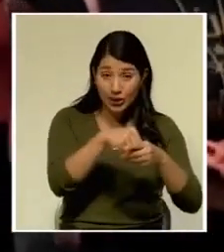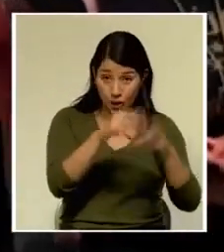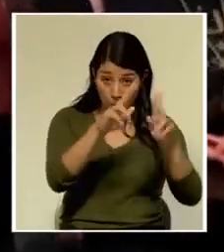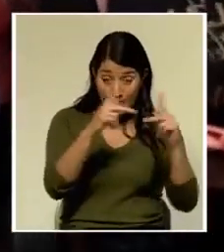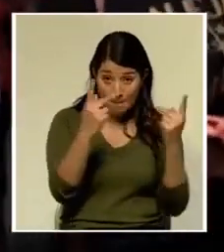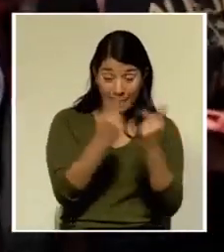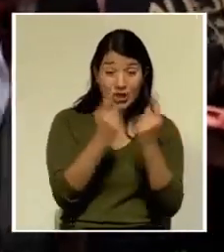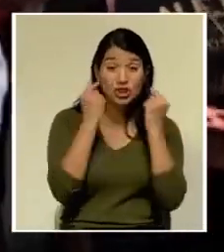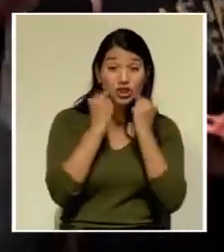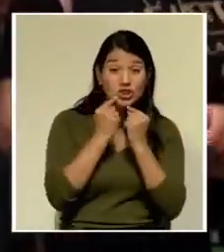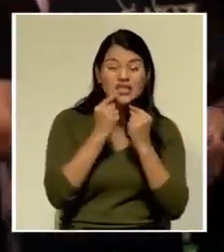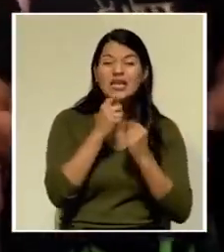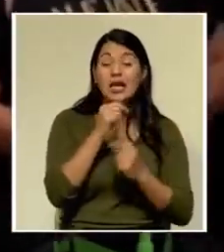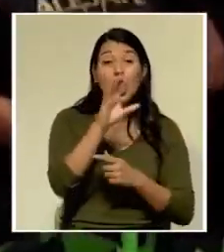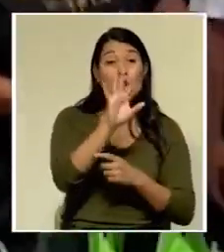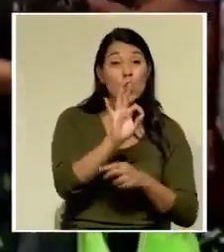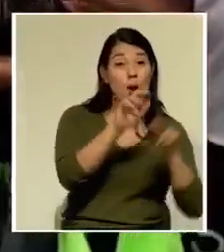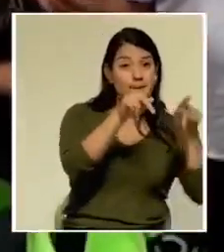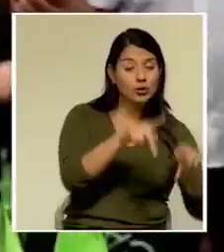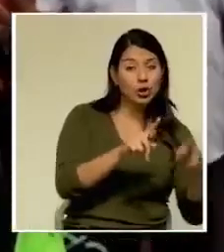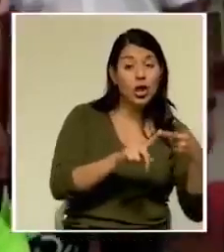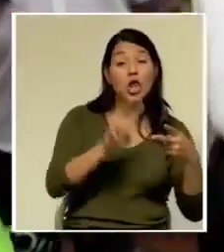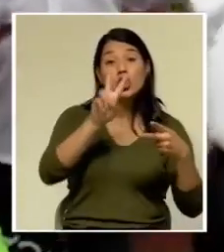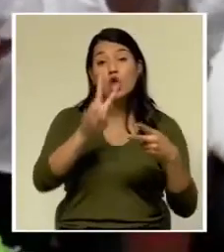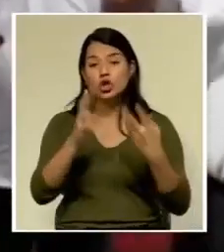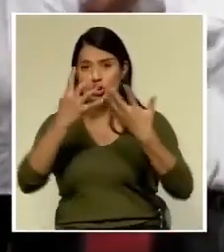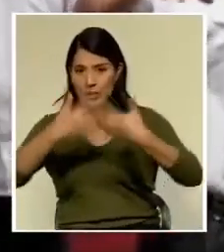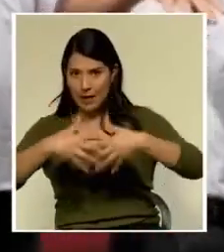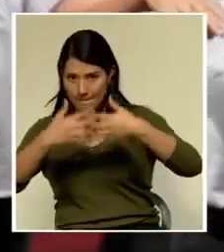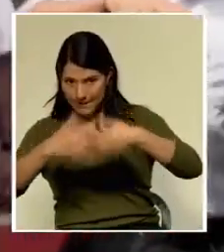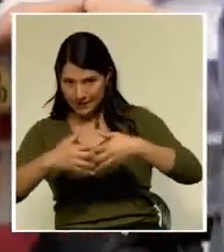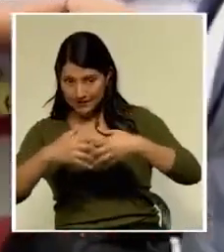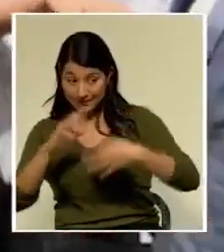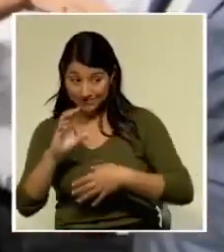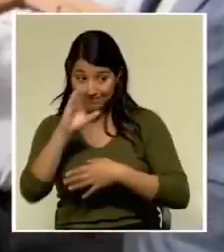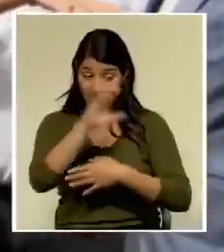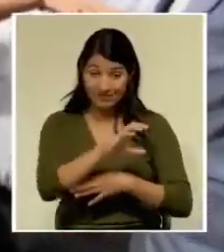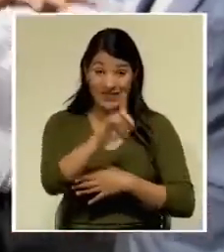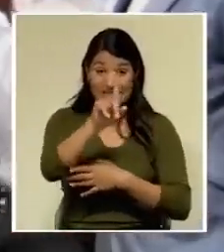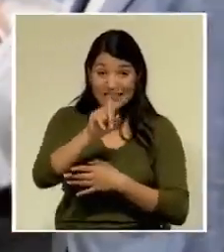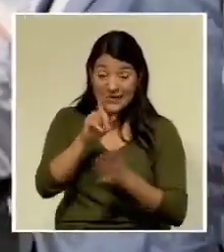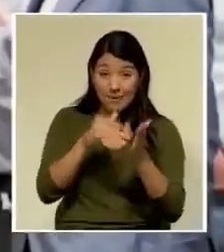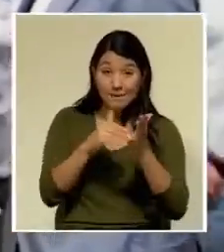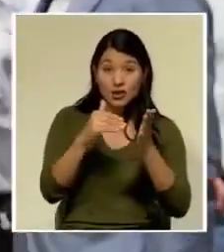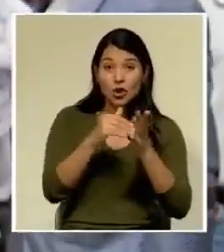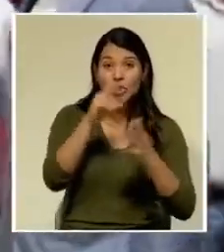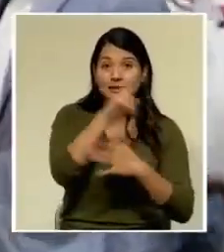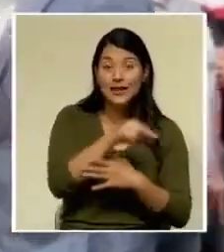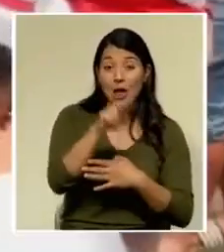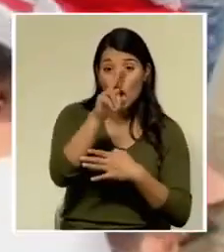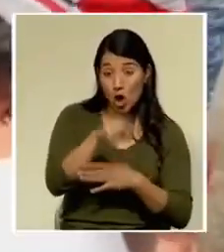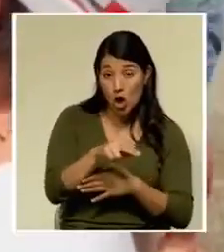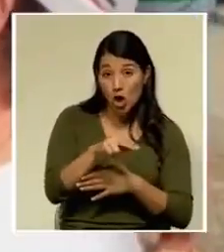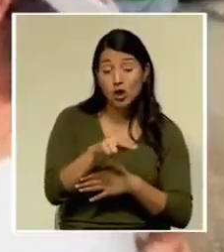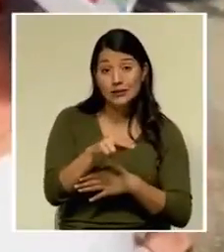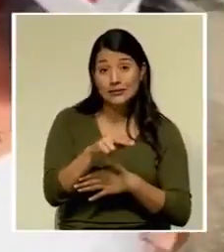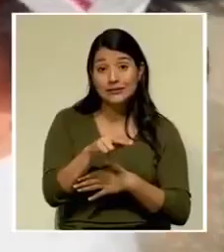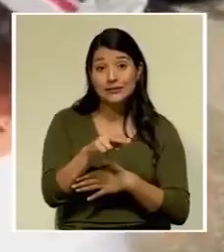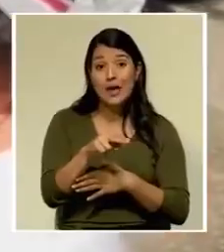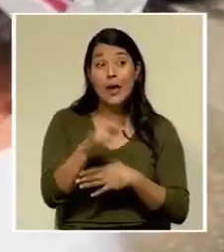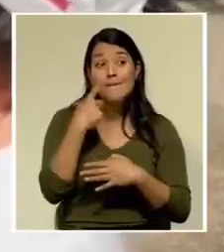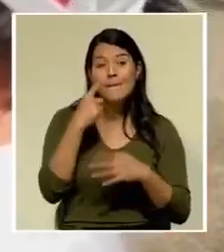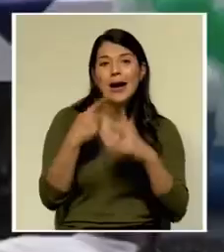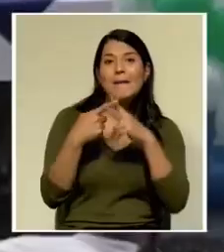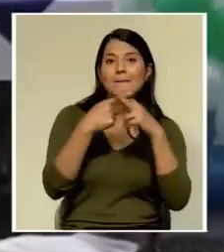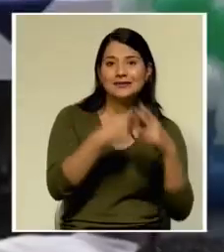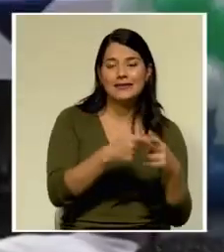personas y 2 sociedades anónimas, quienes inyectaron 100 millones de colones al fideicomiso Costa